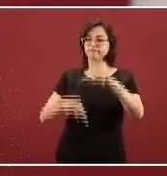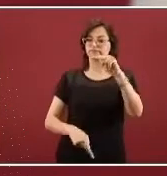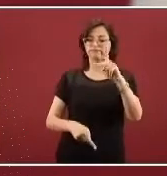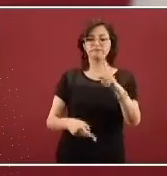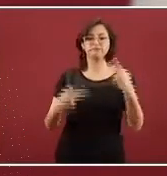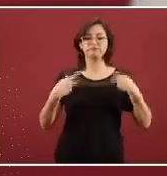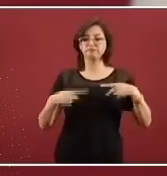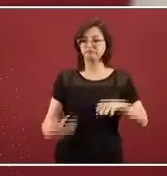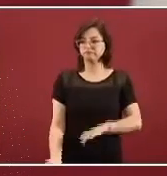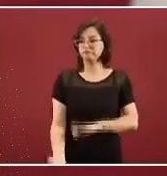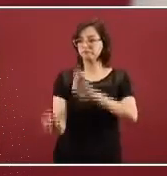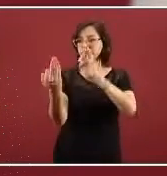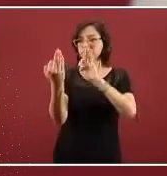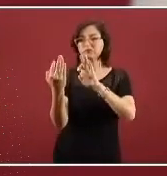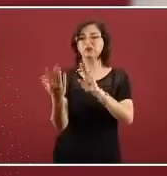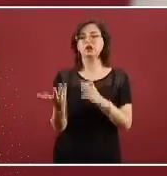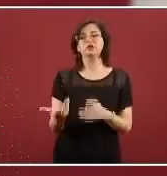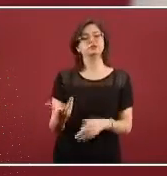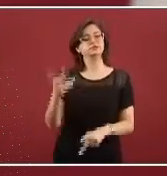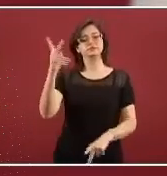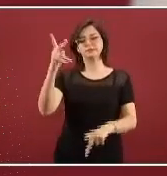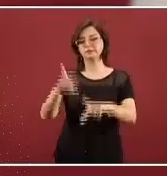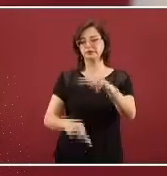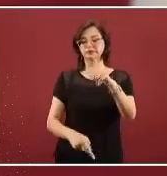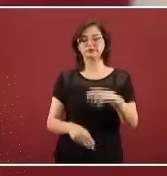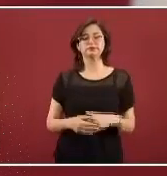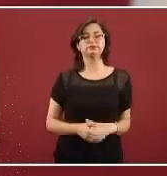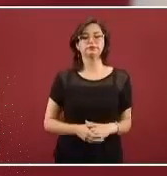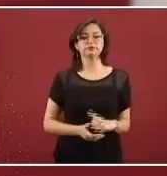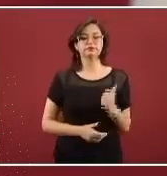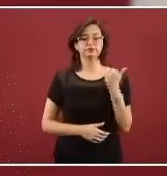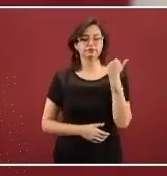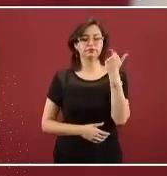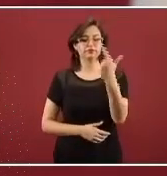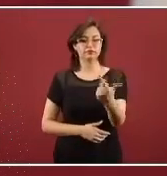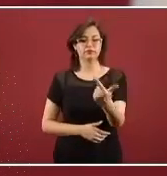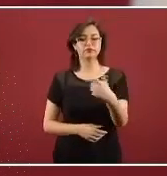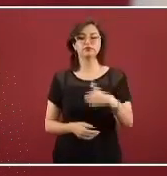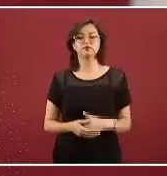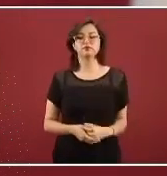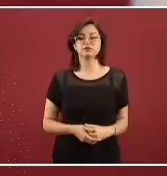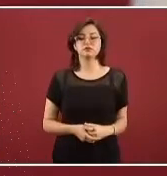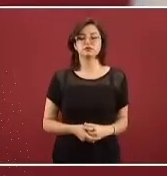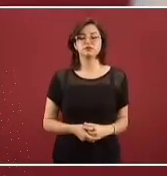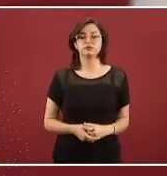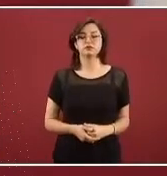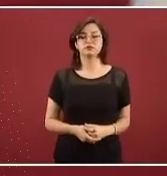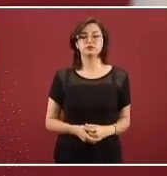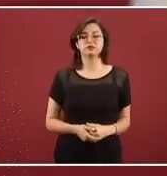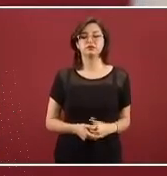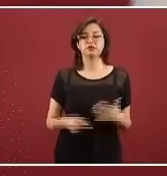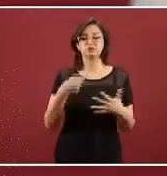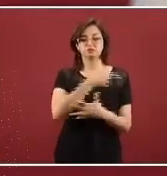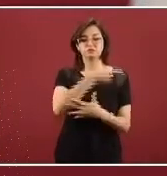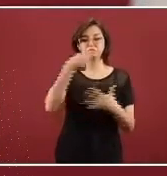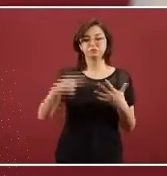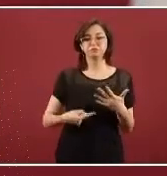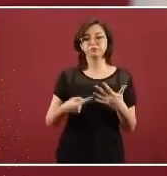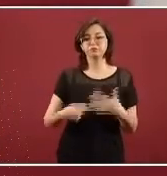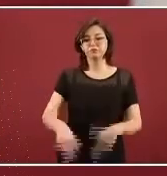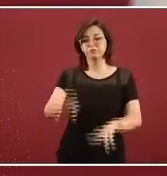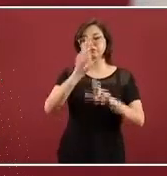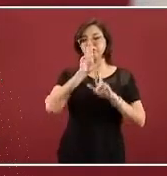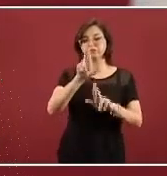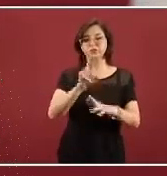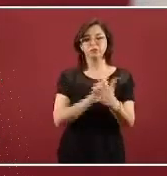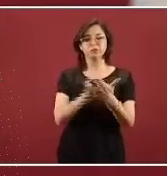a cara entre las mismas. Medida 7. Todas las medidas deberán aplicarse con estricto respeto y apego a